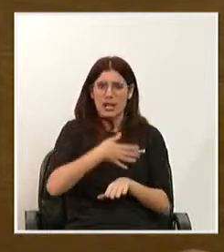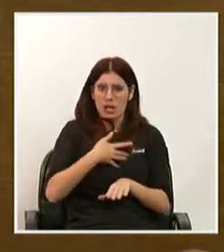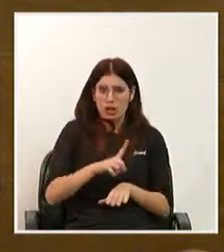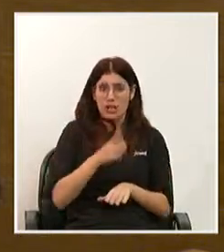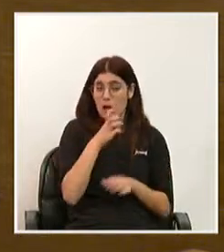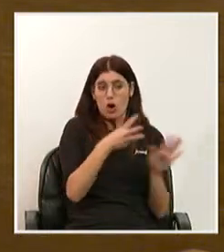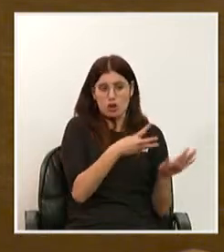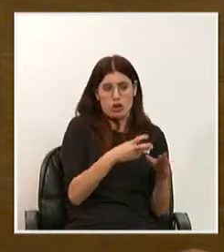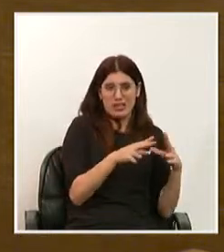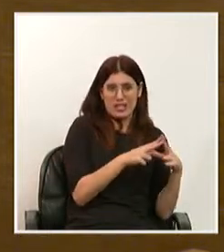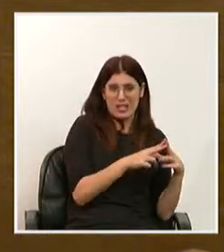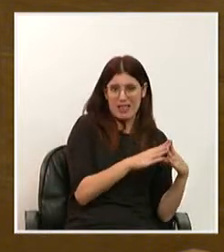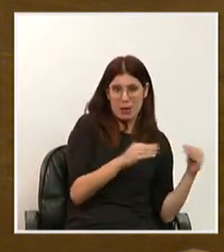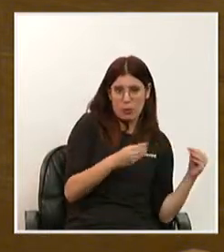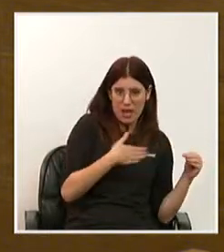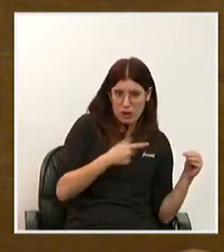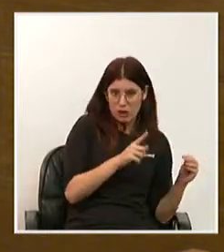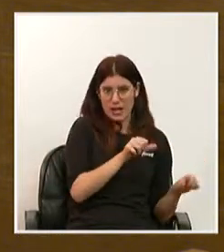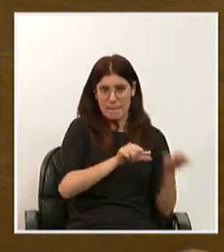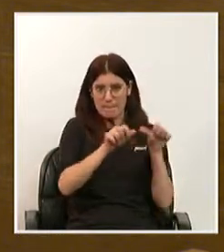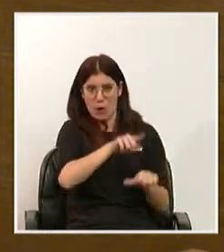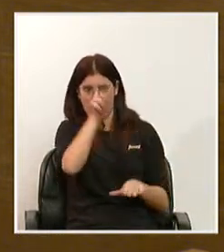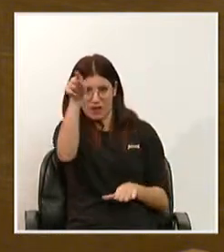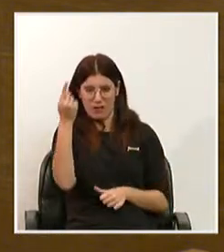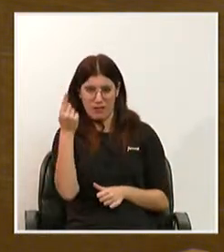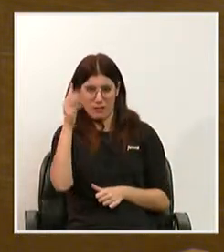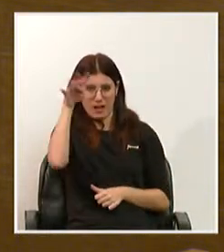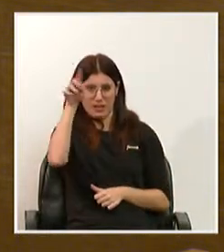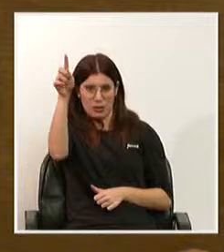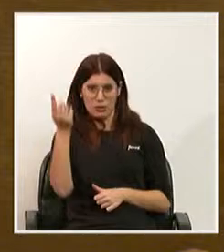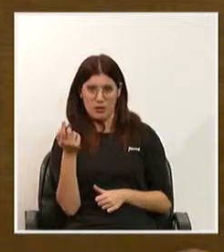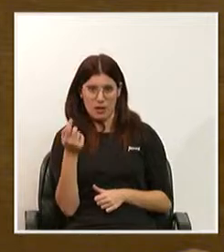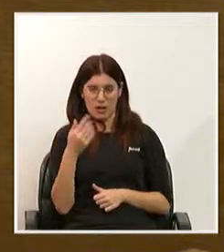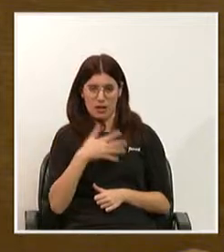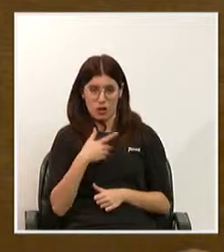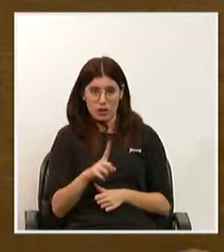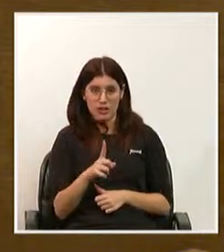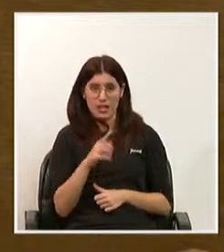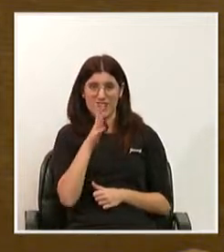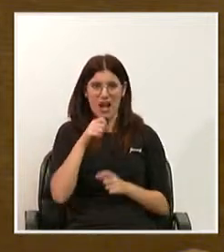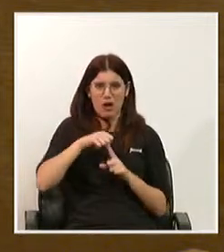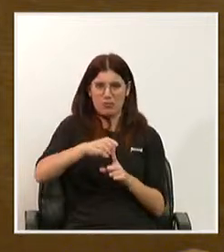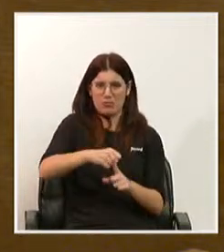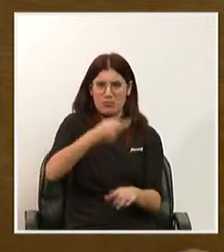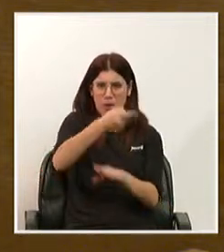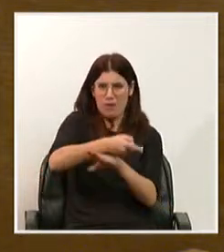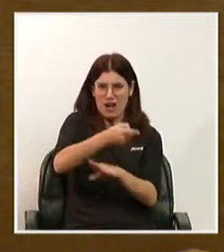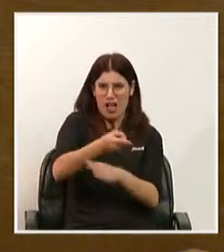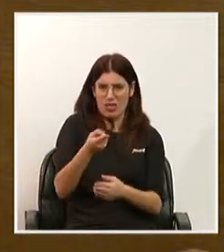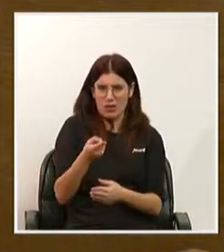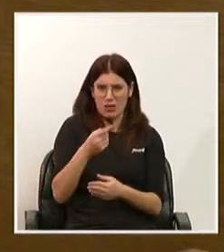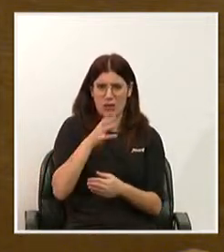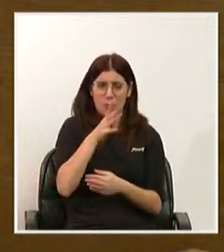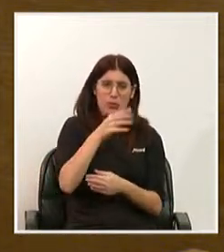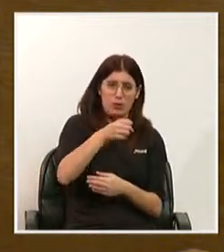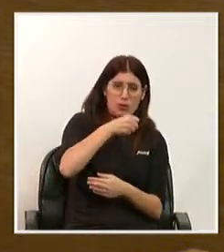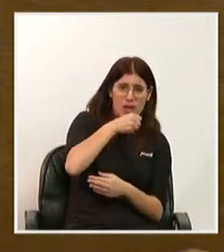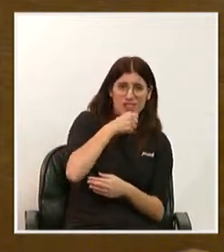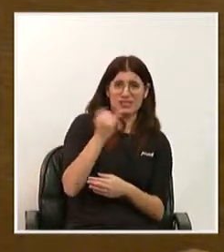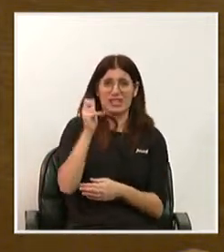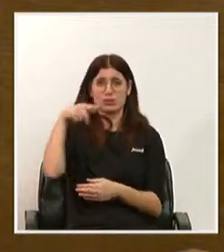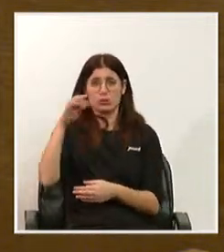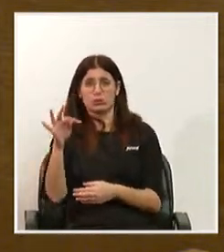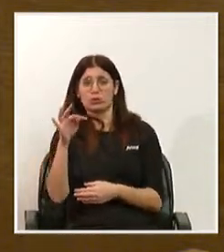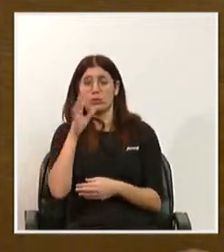Andalucía no quieren volver que tienen que acudir a métodos de extorsión entre socialistas y chuns